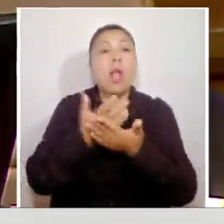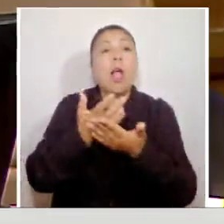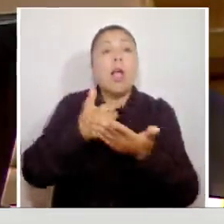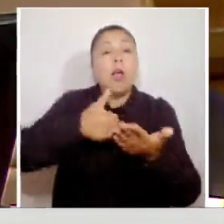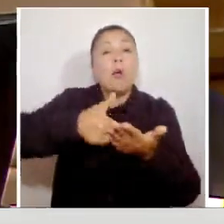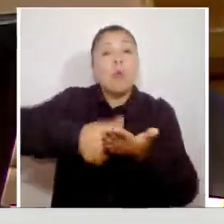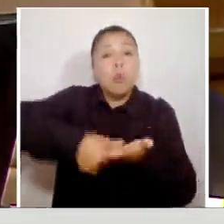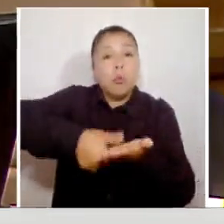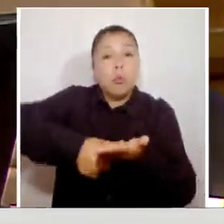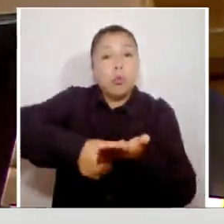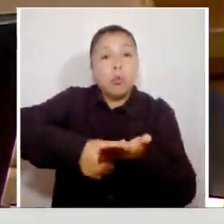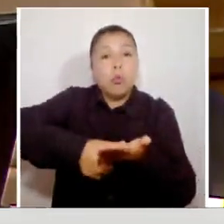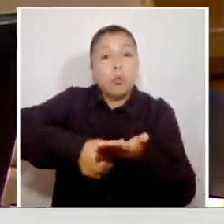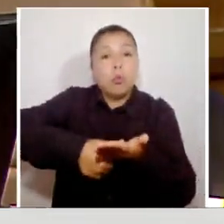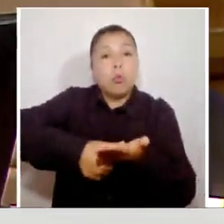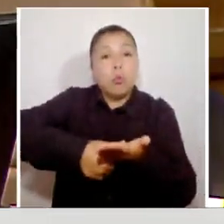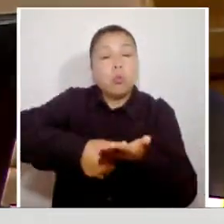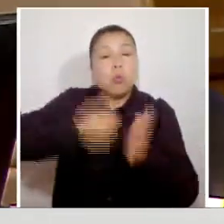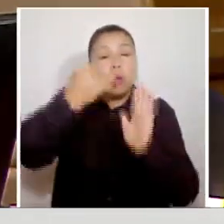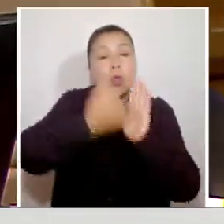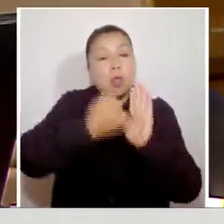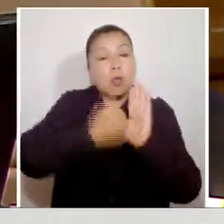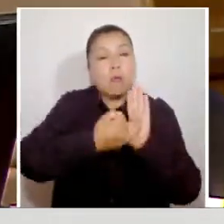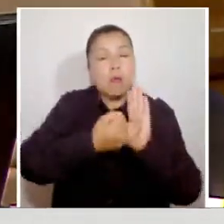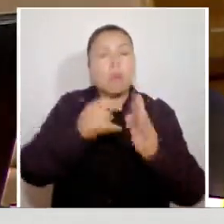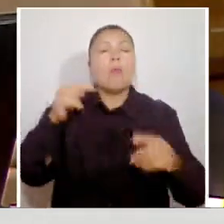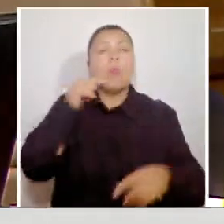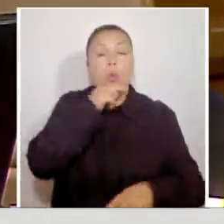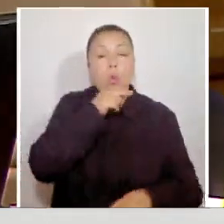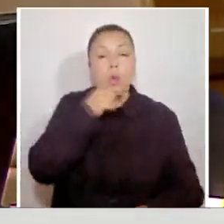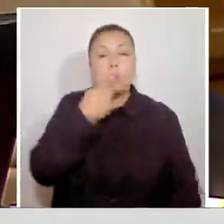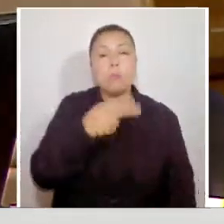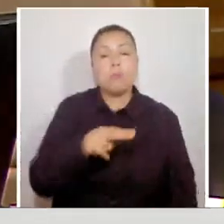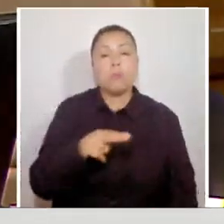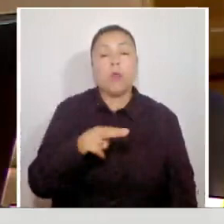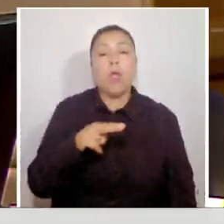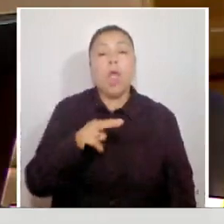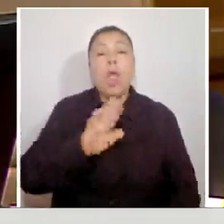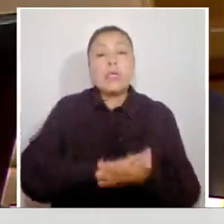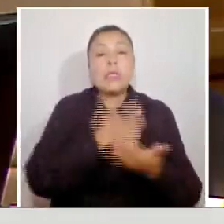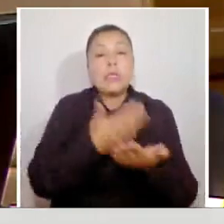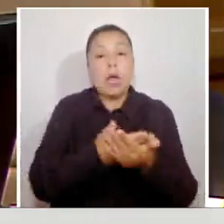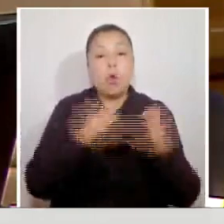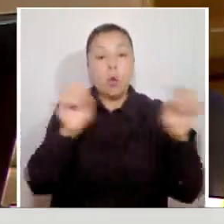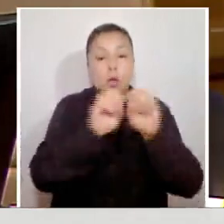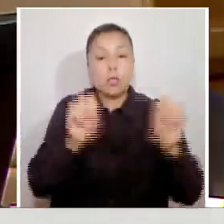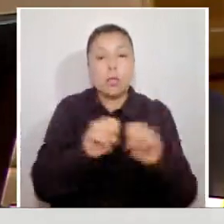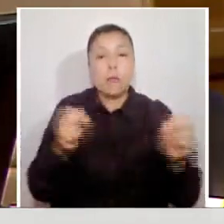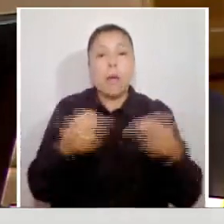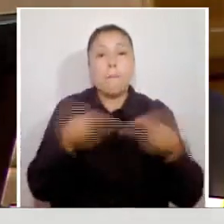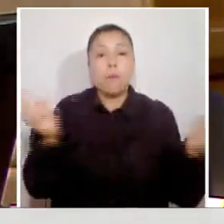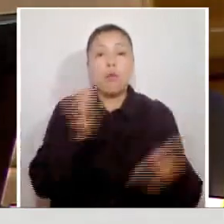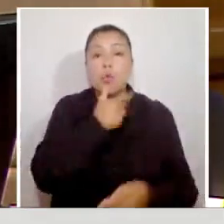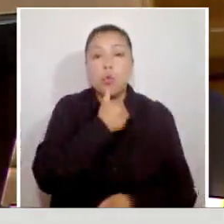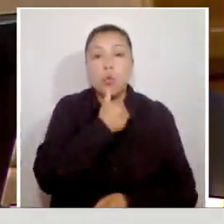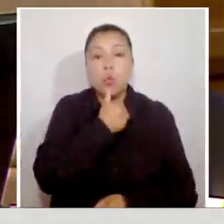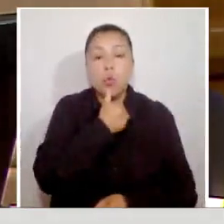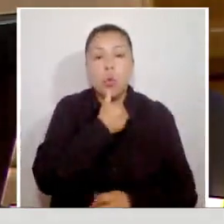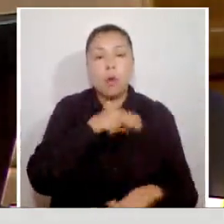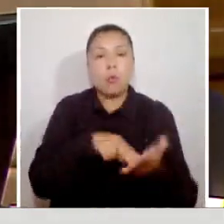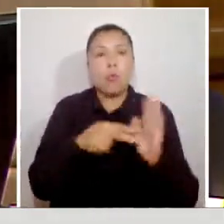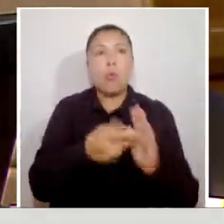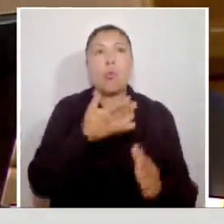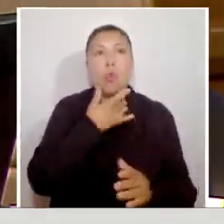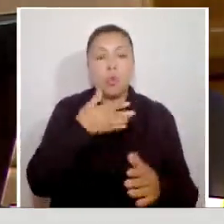identificarse eh Por ejemplo en su atención de salud pero en el sistema público no existen mayores inconvenientes Porque pueden